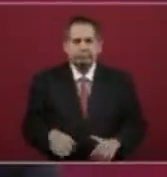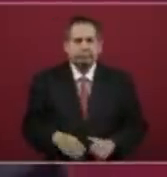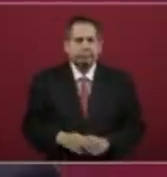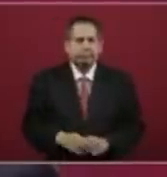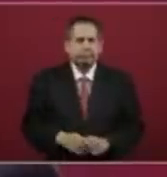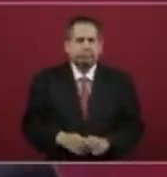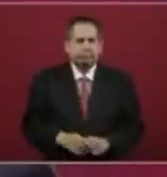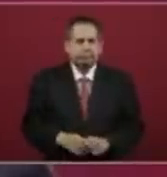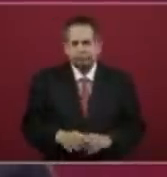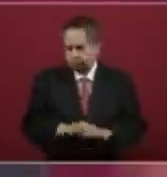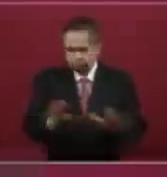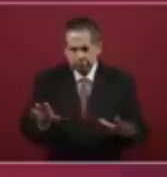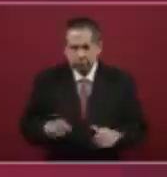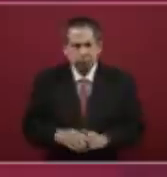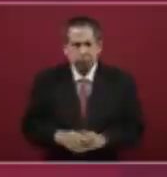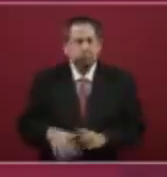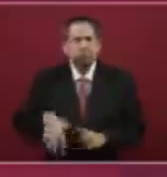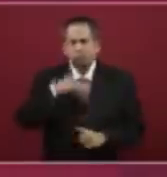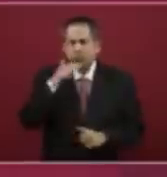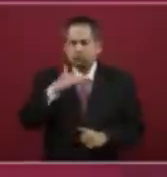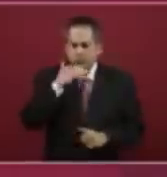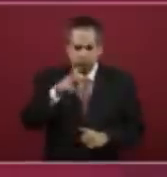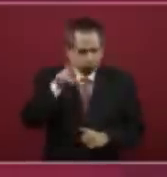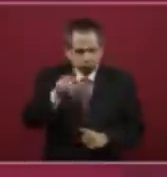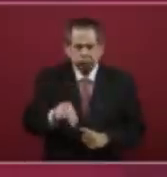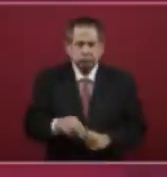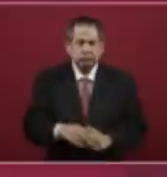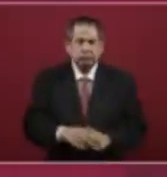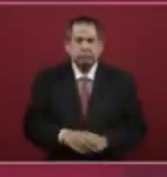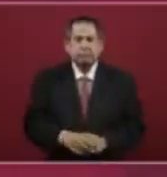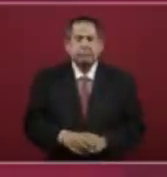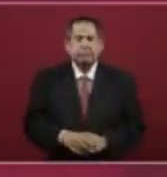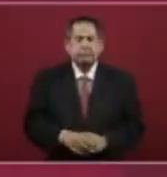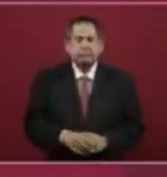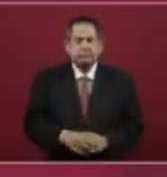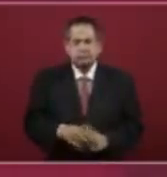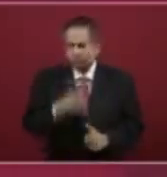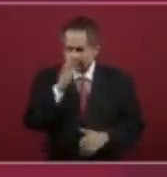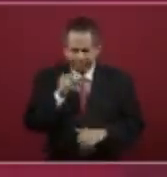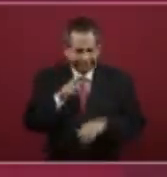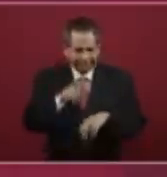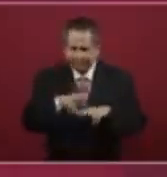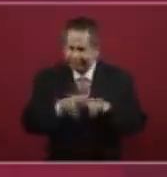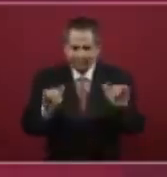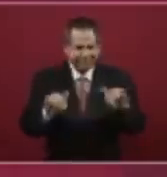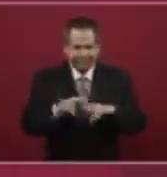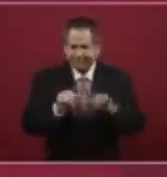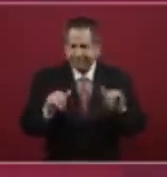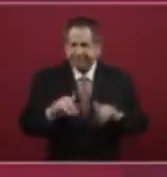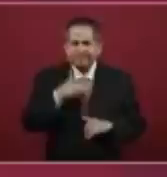Eso no, corrupción no, no se permite a nadie,